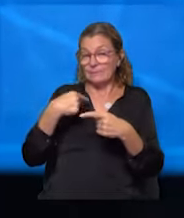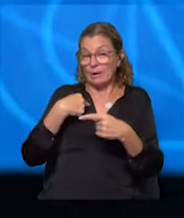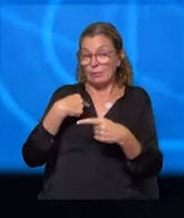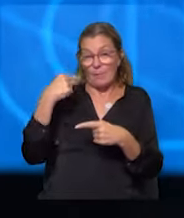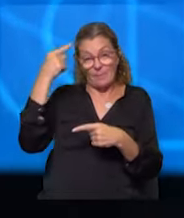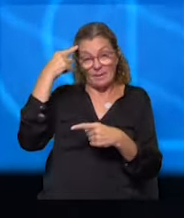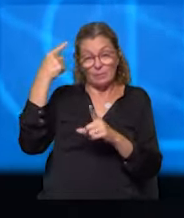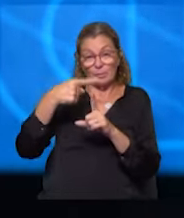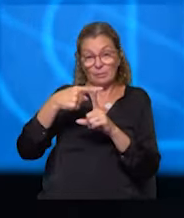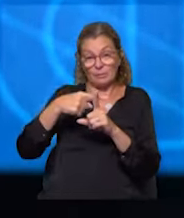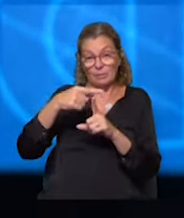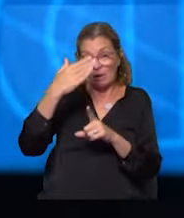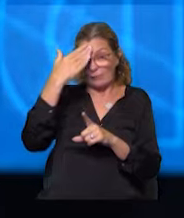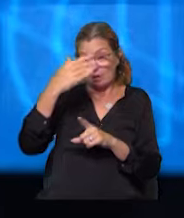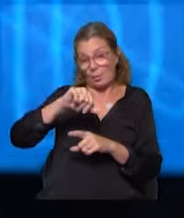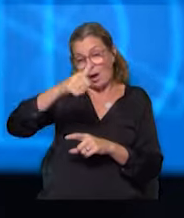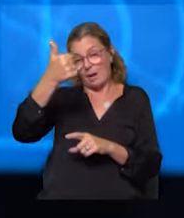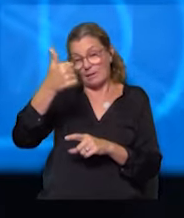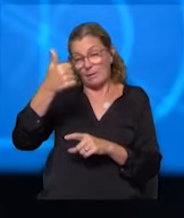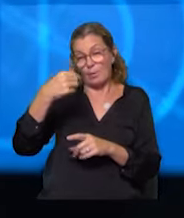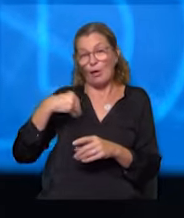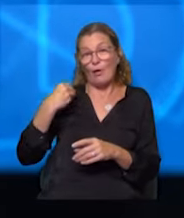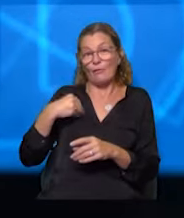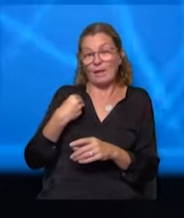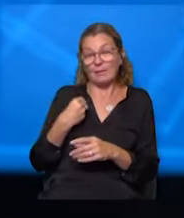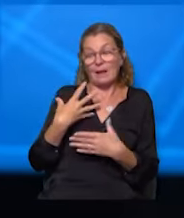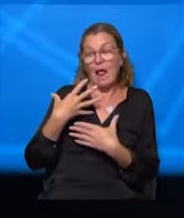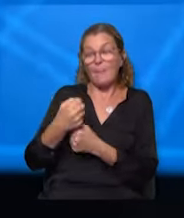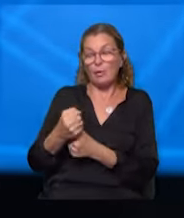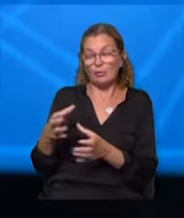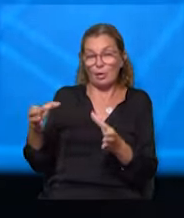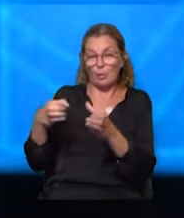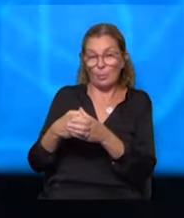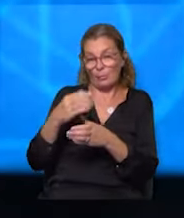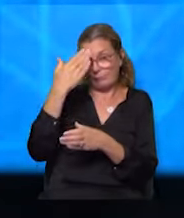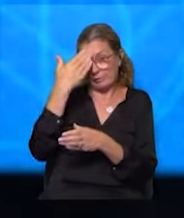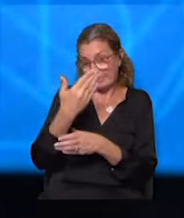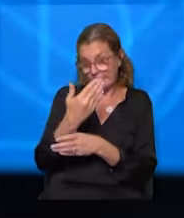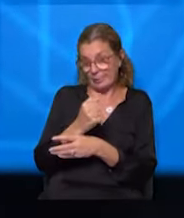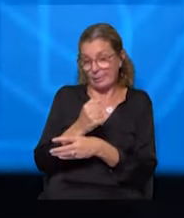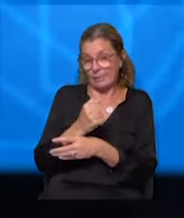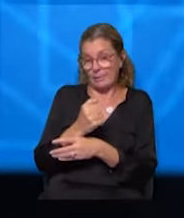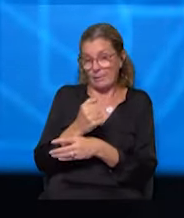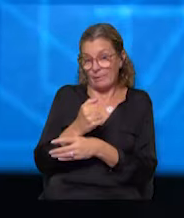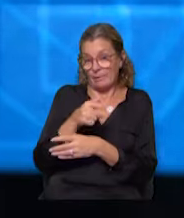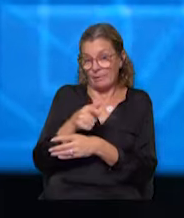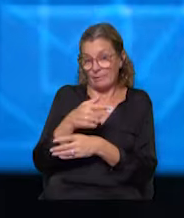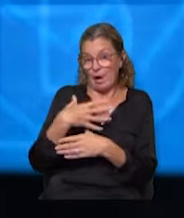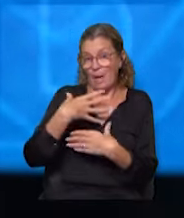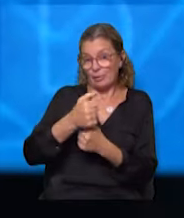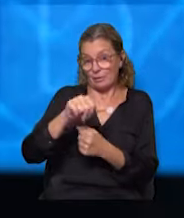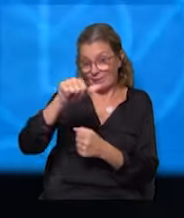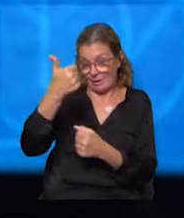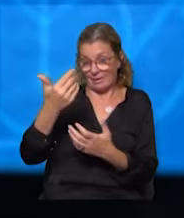optimista de que el frente va a ganar porque Confío en que la militancia frenteamplista este nos va a hacer